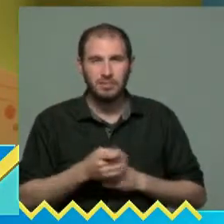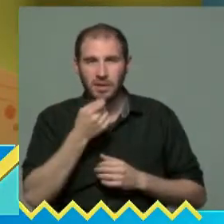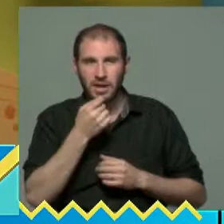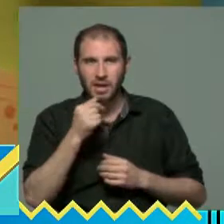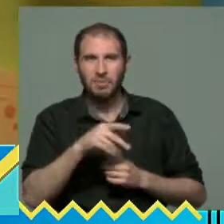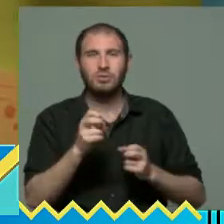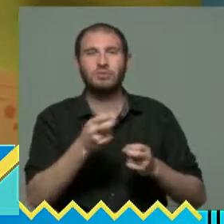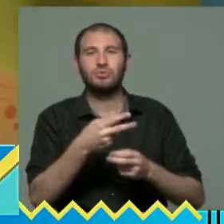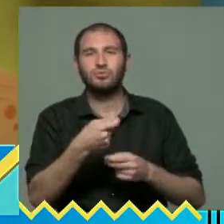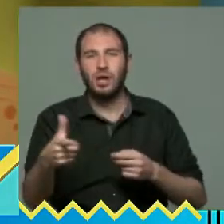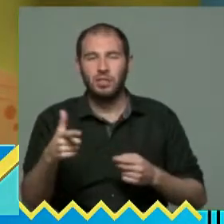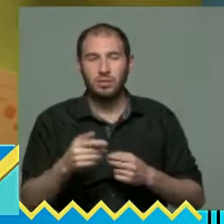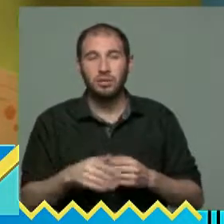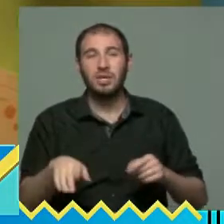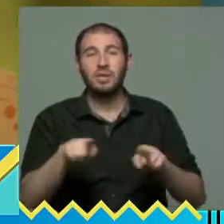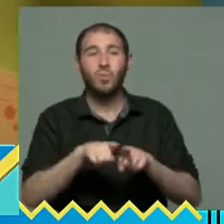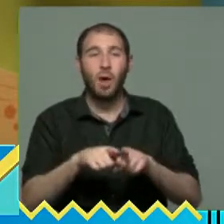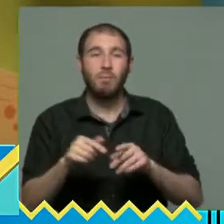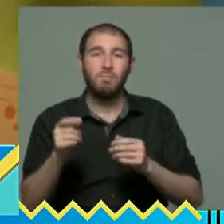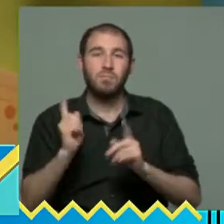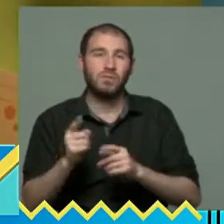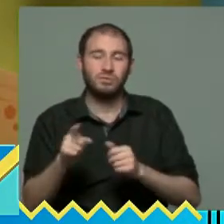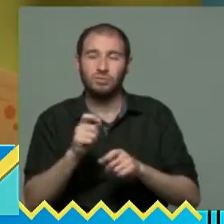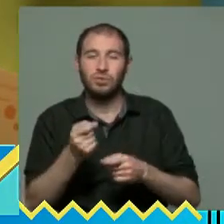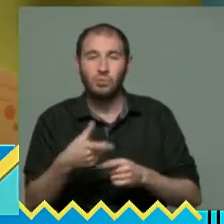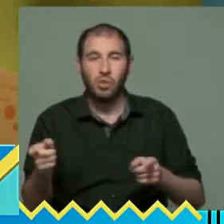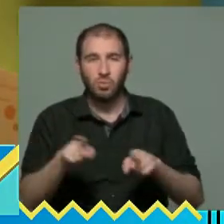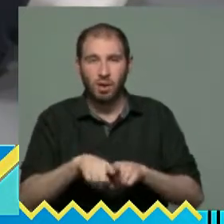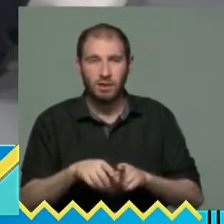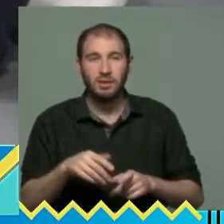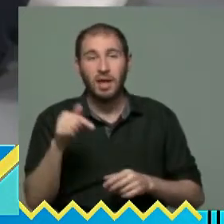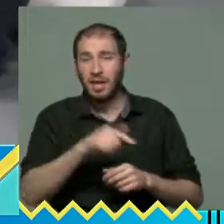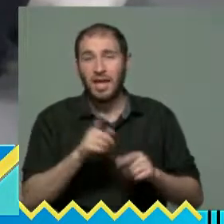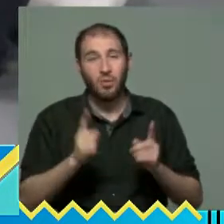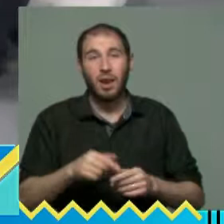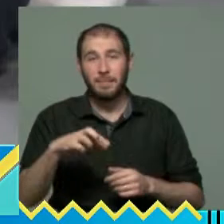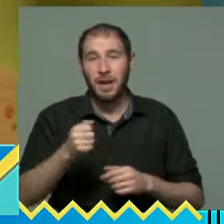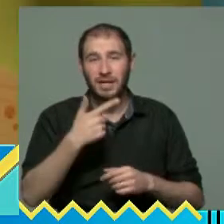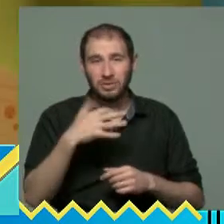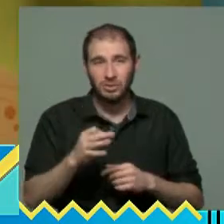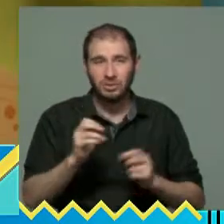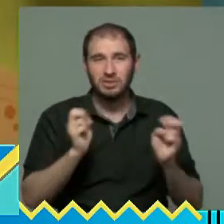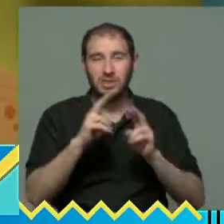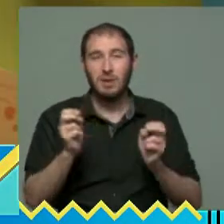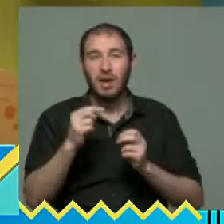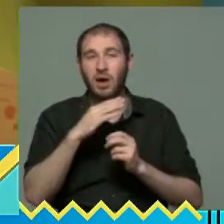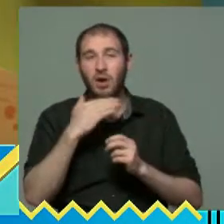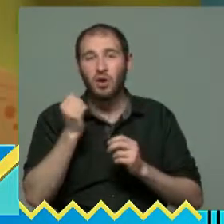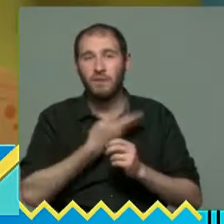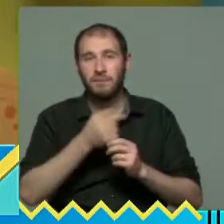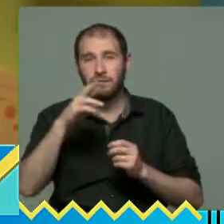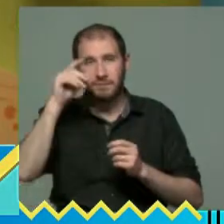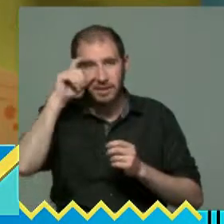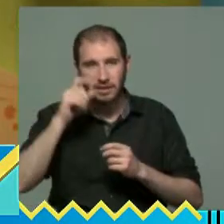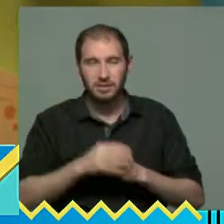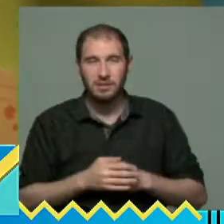cobrar un sueldo. Igual un docente. Igual un docente, eso le encantaba. Bueno, acá pasó lo mismo en las PASO con la figura de Juan Jofré. Hay montones